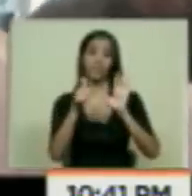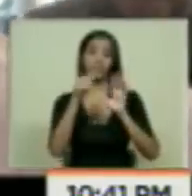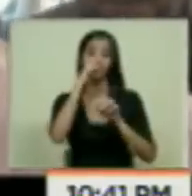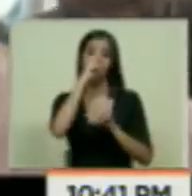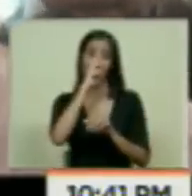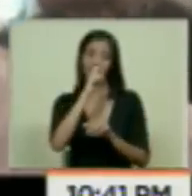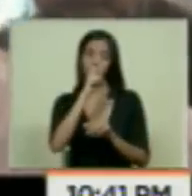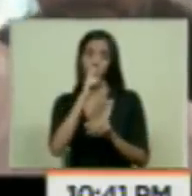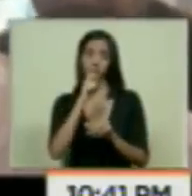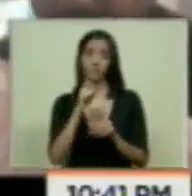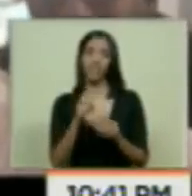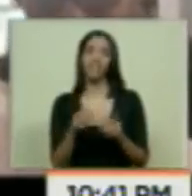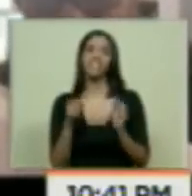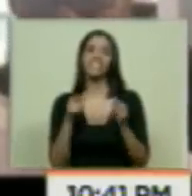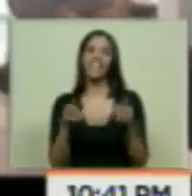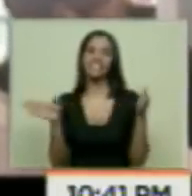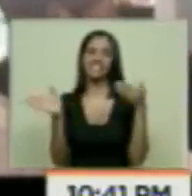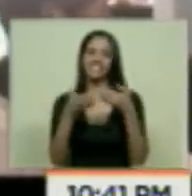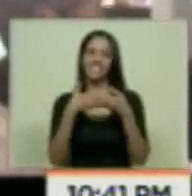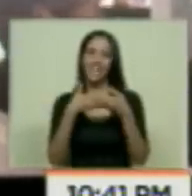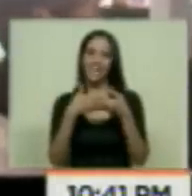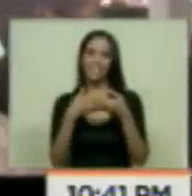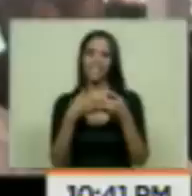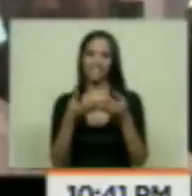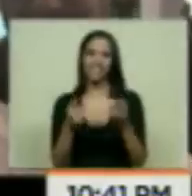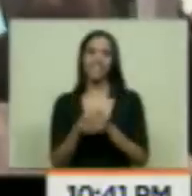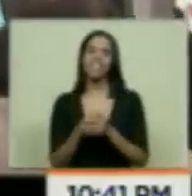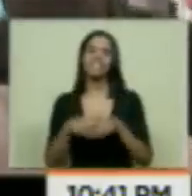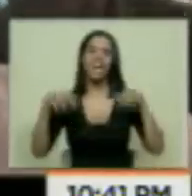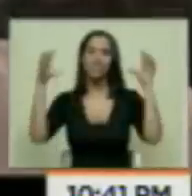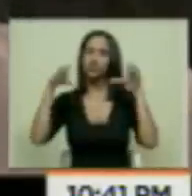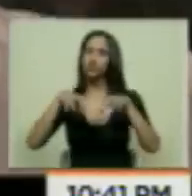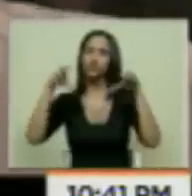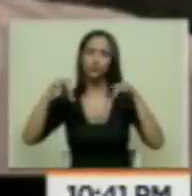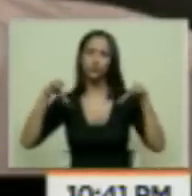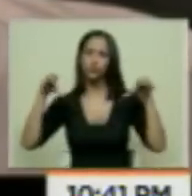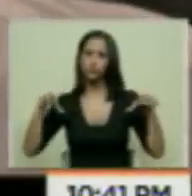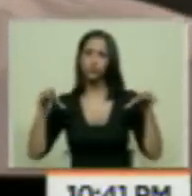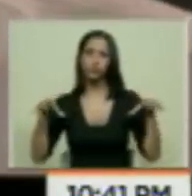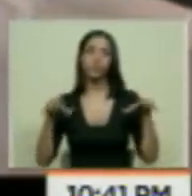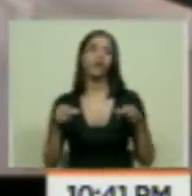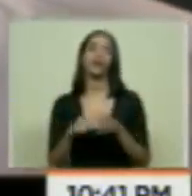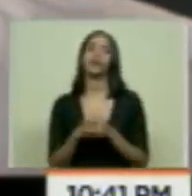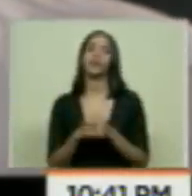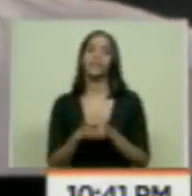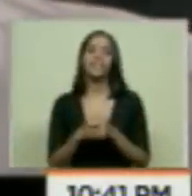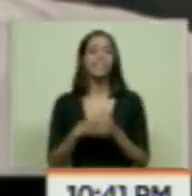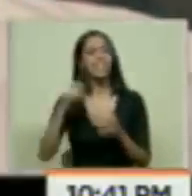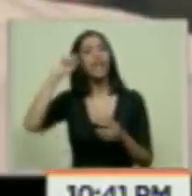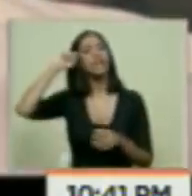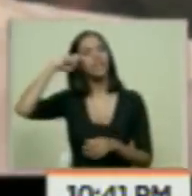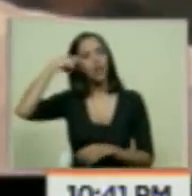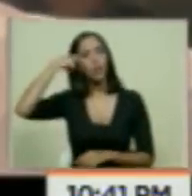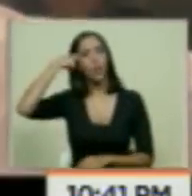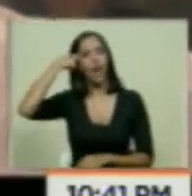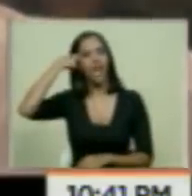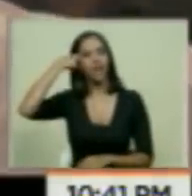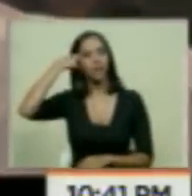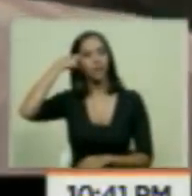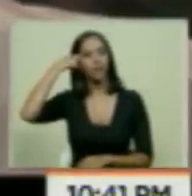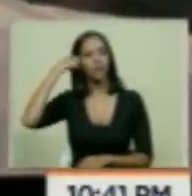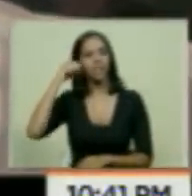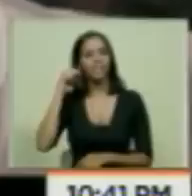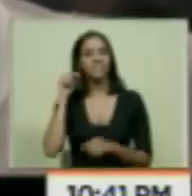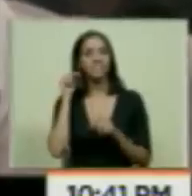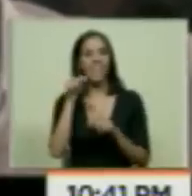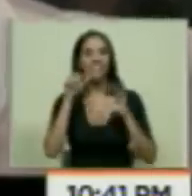de ese cierre de campaña glorioso, esa lluvia gloriosa en la Avenida Bolívar. ¿qué recuerdos te trae de eso, de